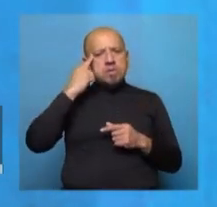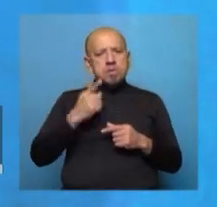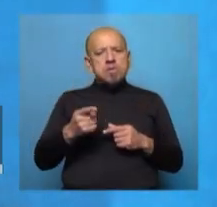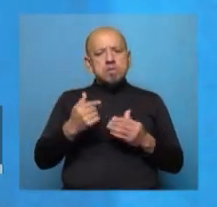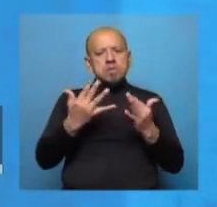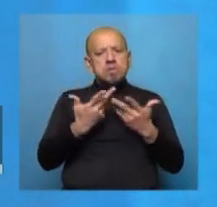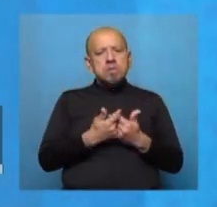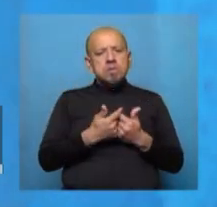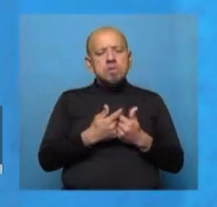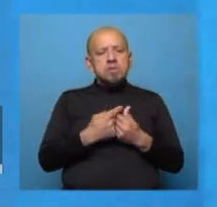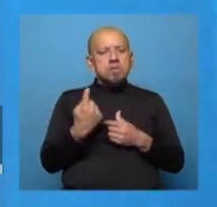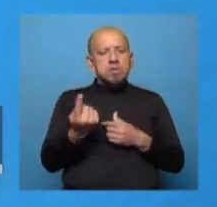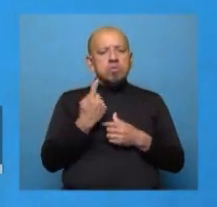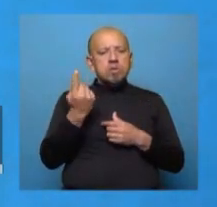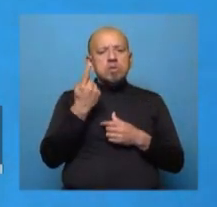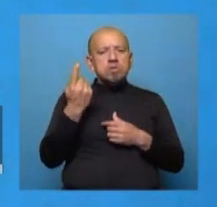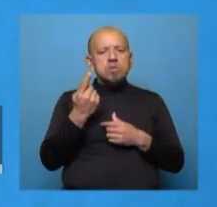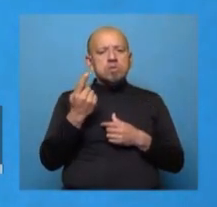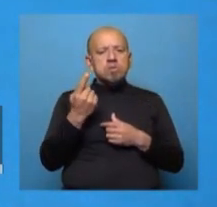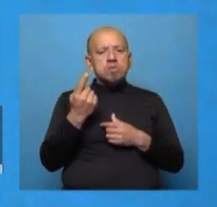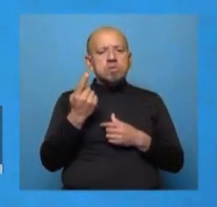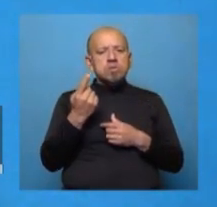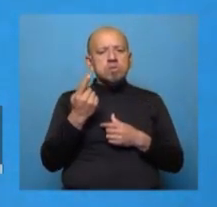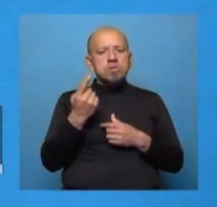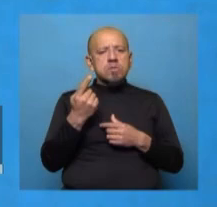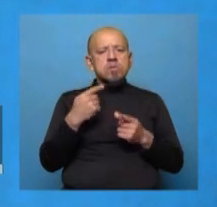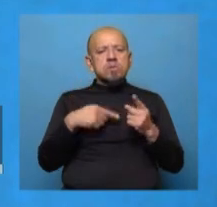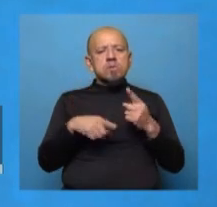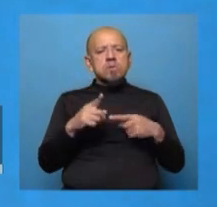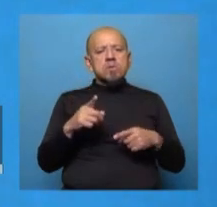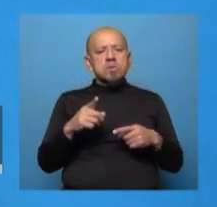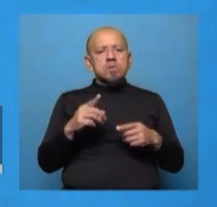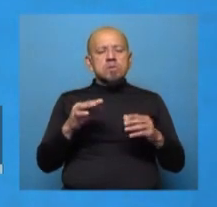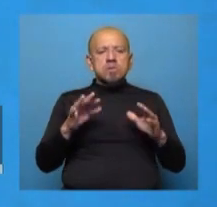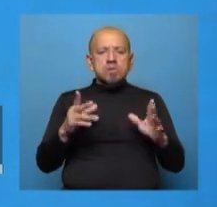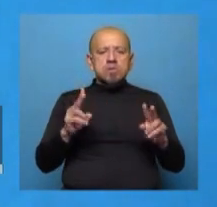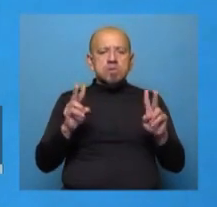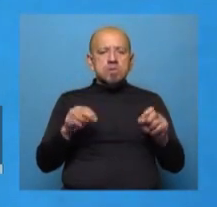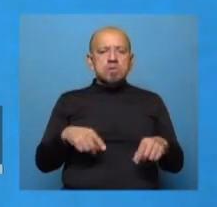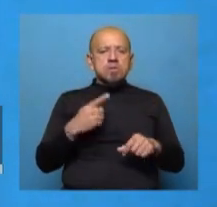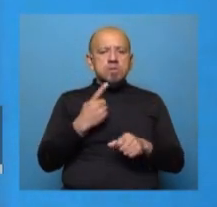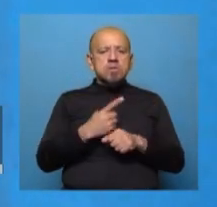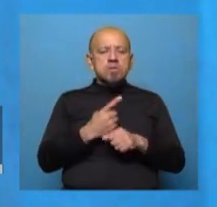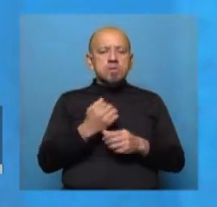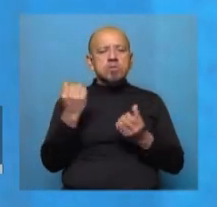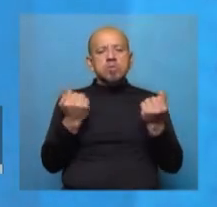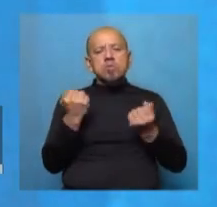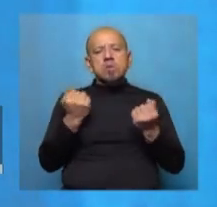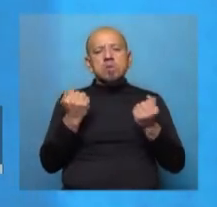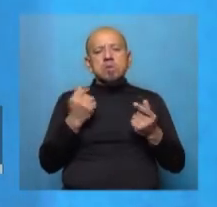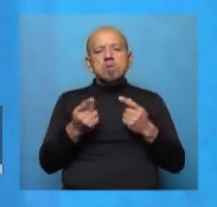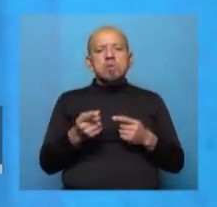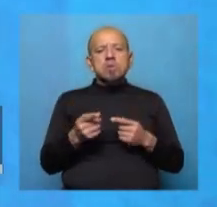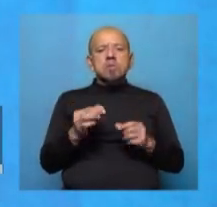Organización de un Campeonato del mundo de fútbol o de un juego olímpico en términos exclusivamente o principalmente económicos